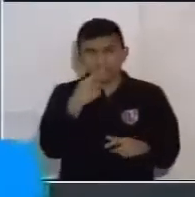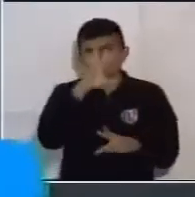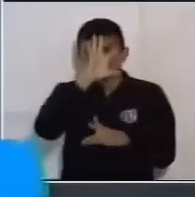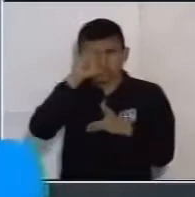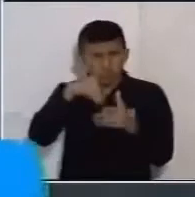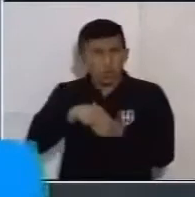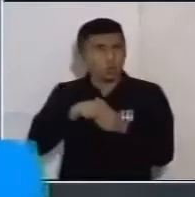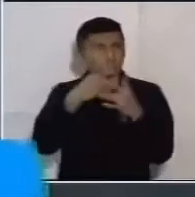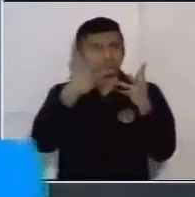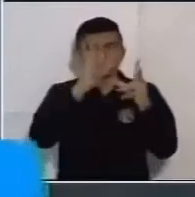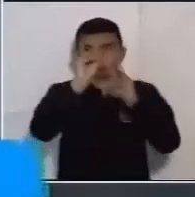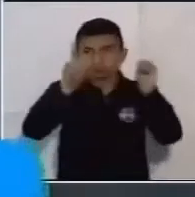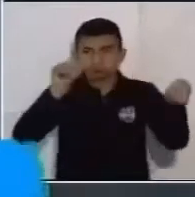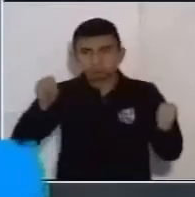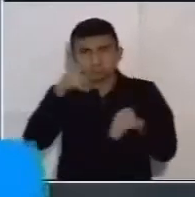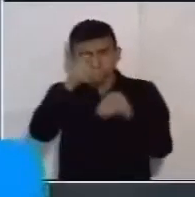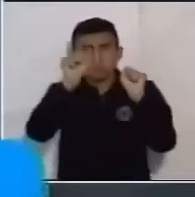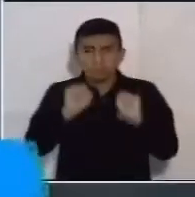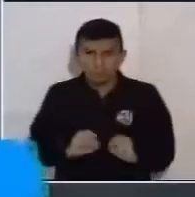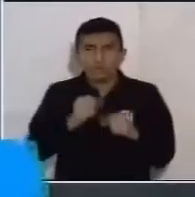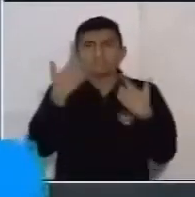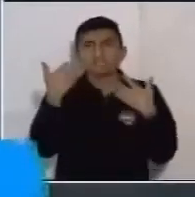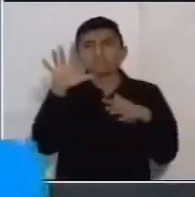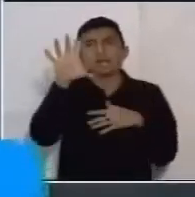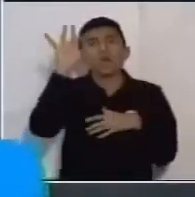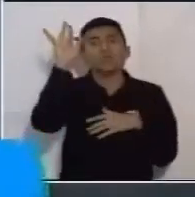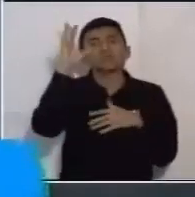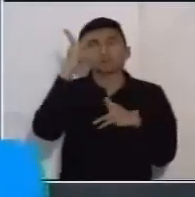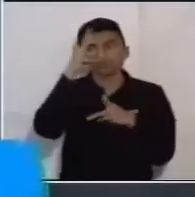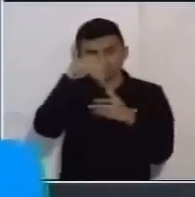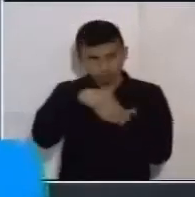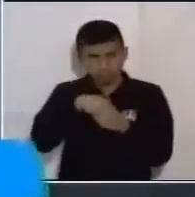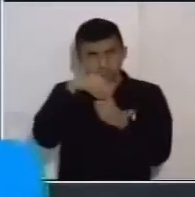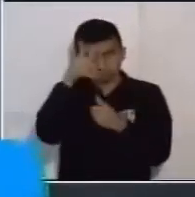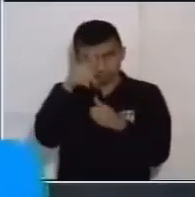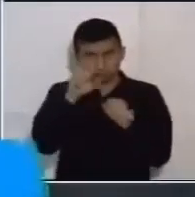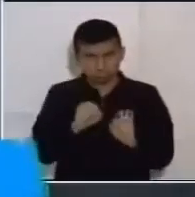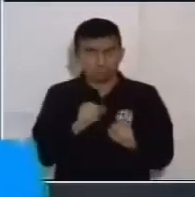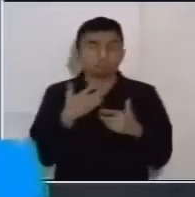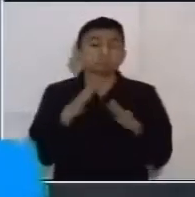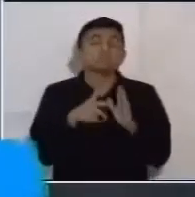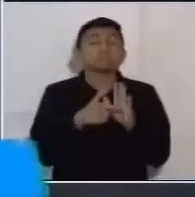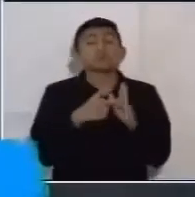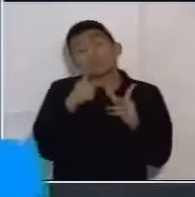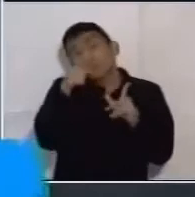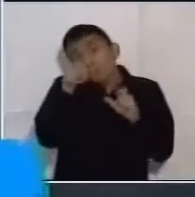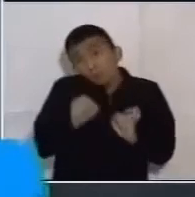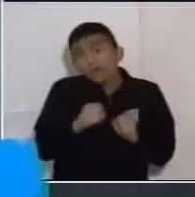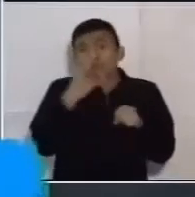rodea. Ahí las podemos encontrar y aplicar, ¿sí? Pero